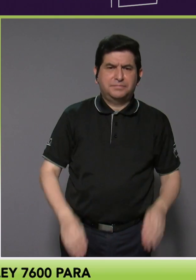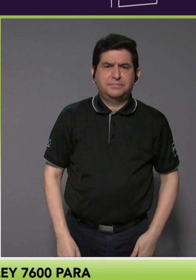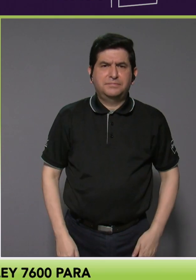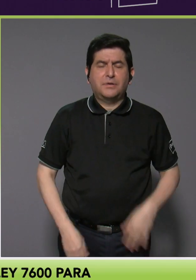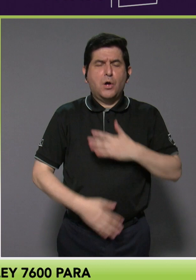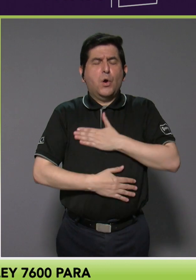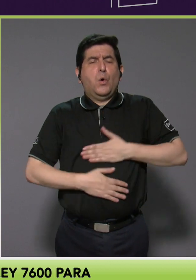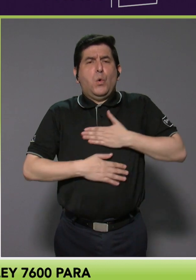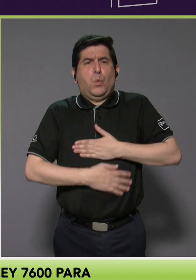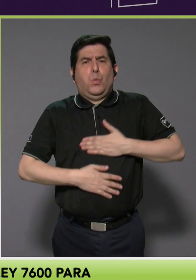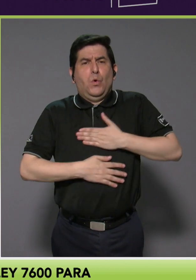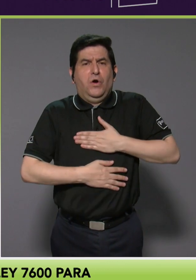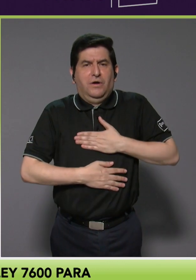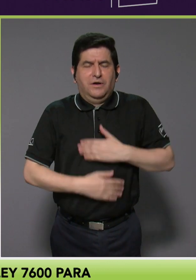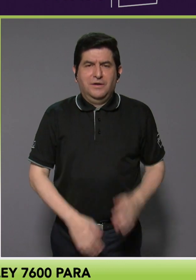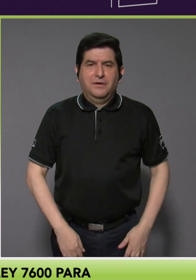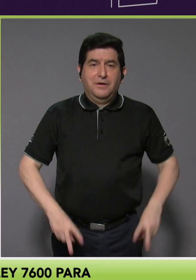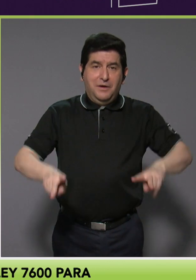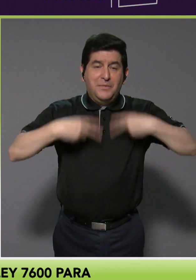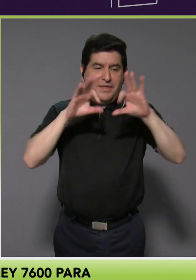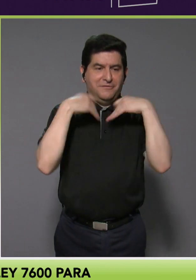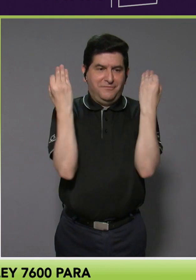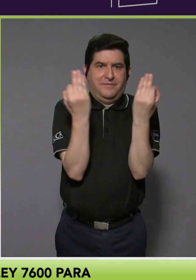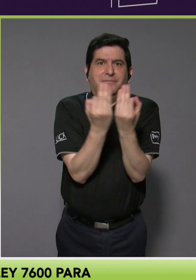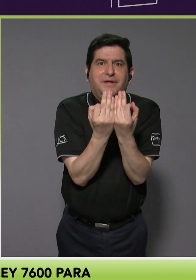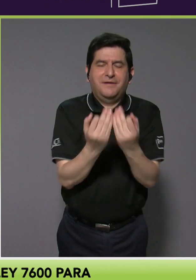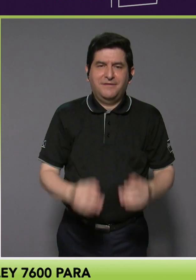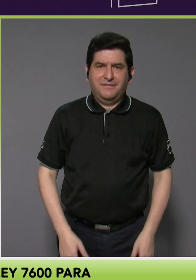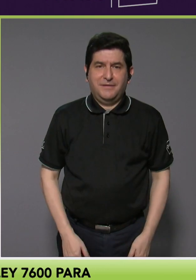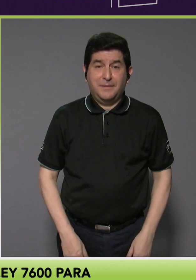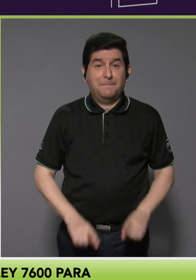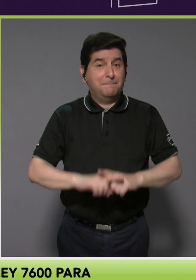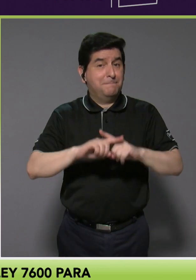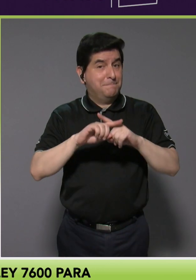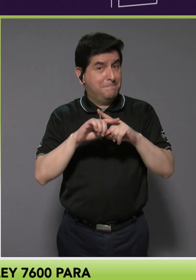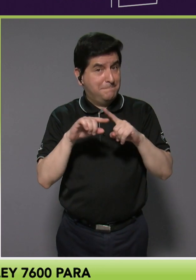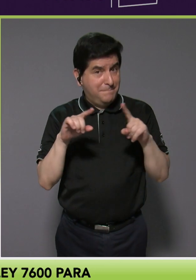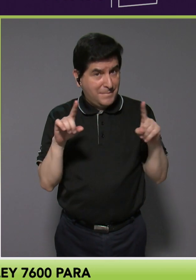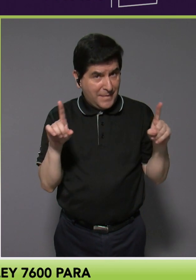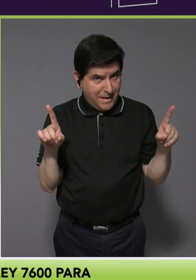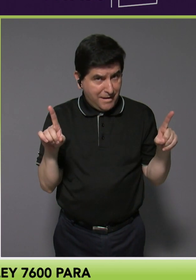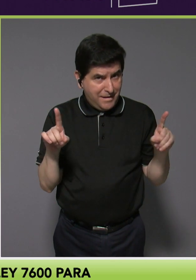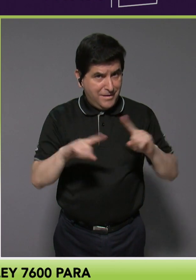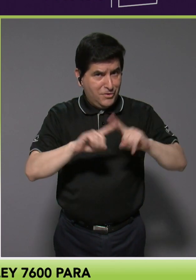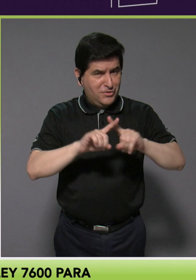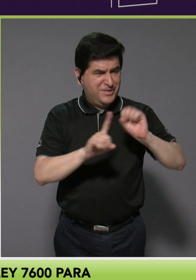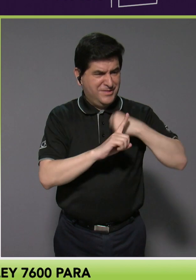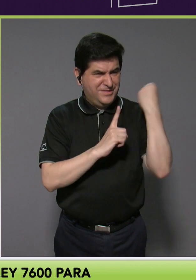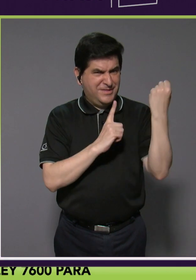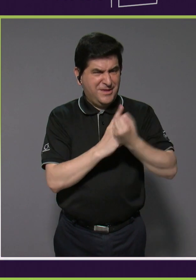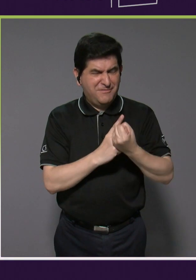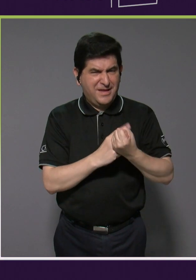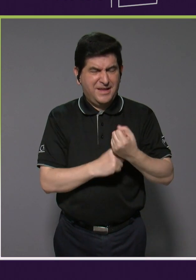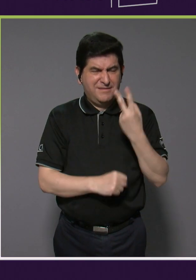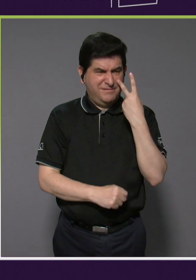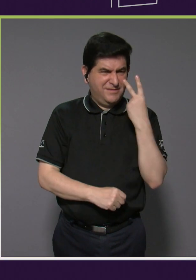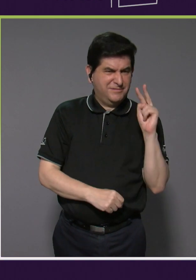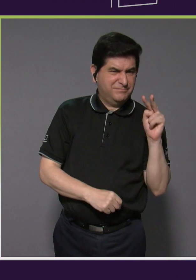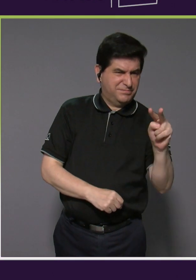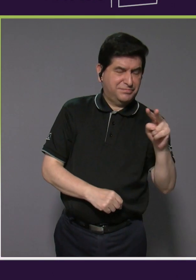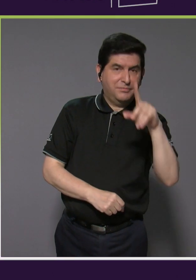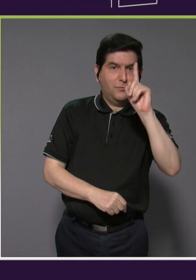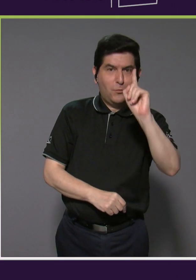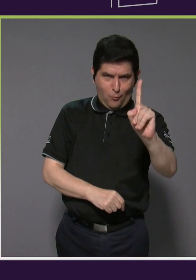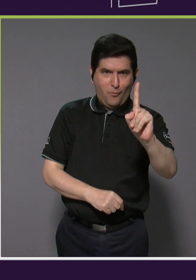de recreación, de vida en familia, pero hay muchas situaciones que todavía estamos viendo, y una es